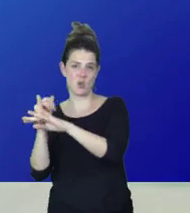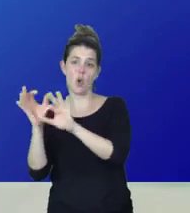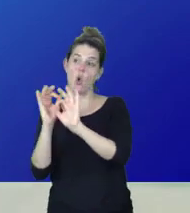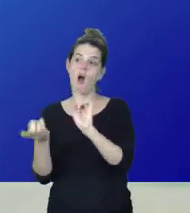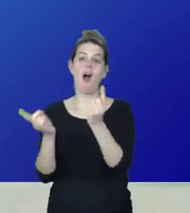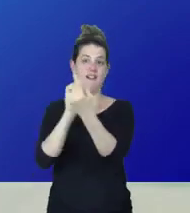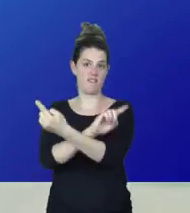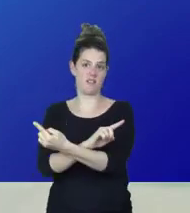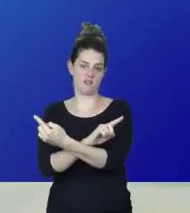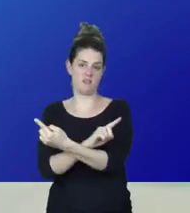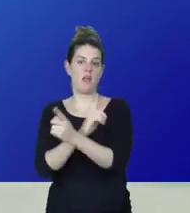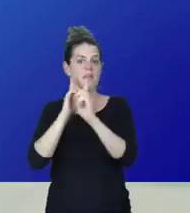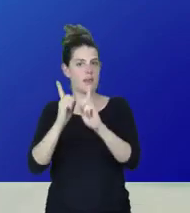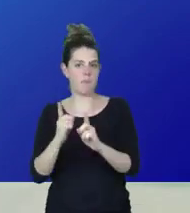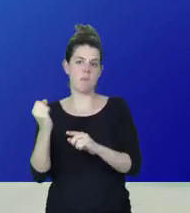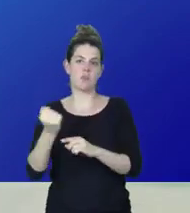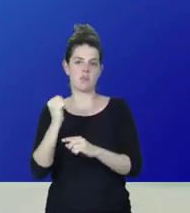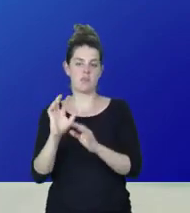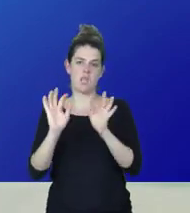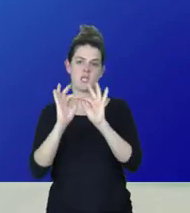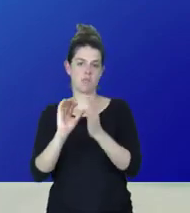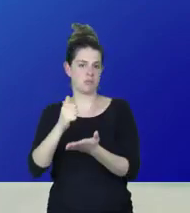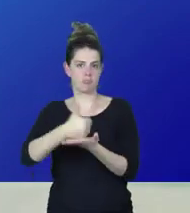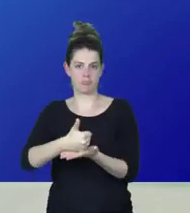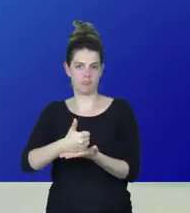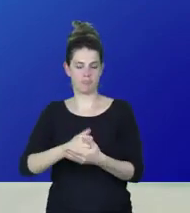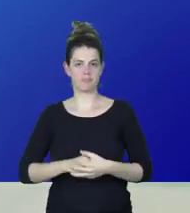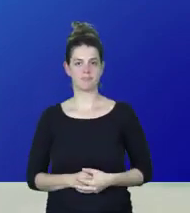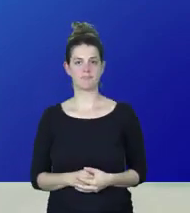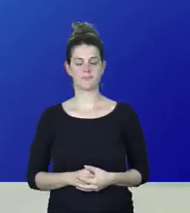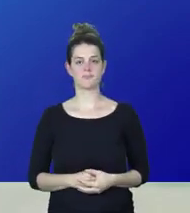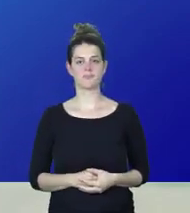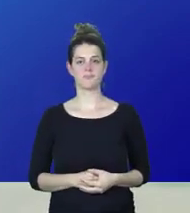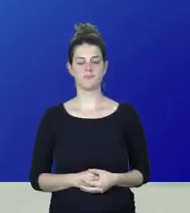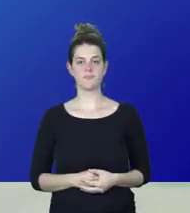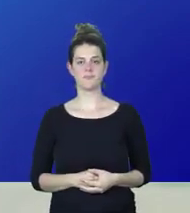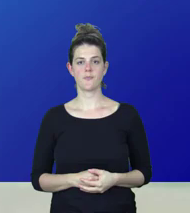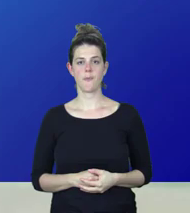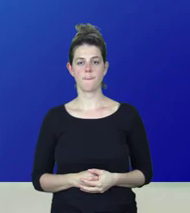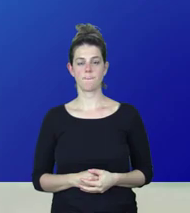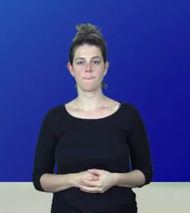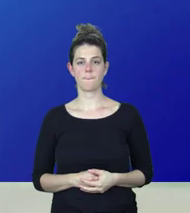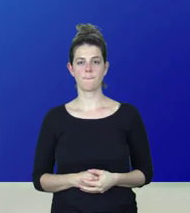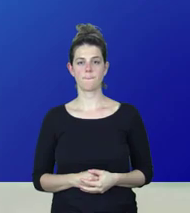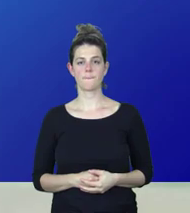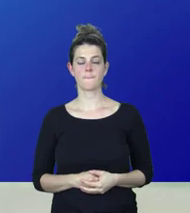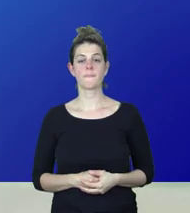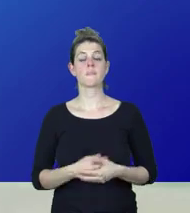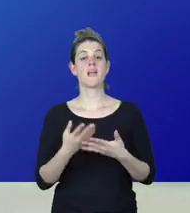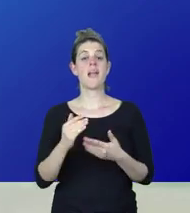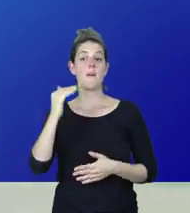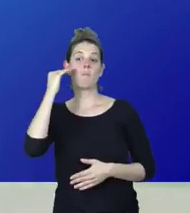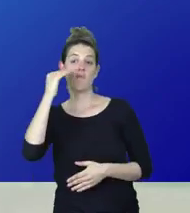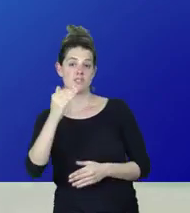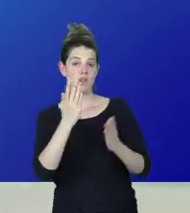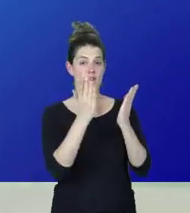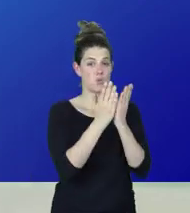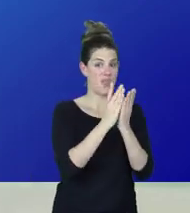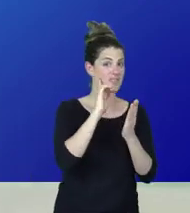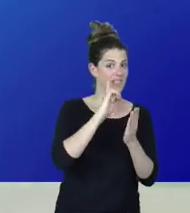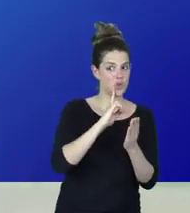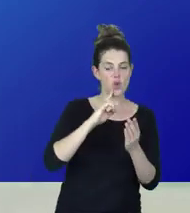como por los referentes que necesitan comunicarse con el estudiante. El vínculo que tiene que generarse entre el docente